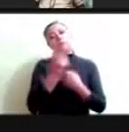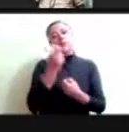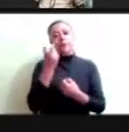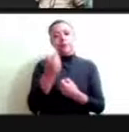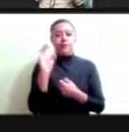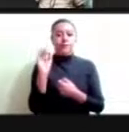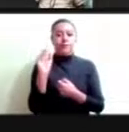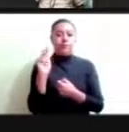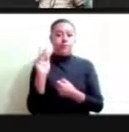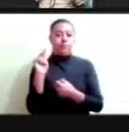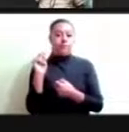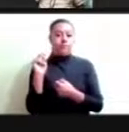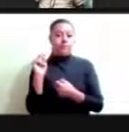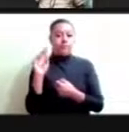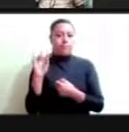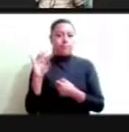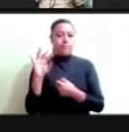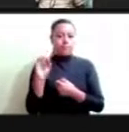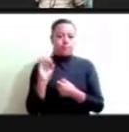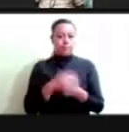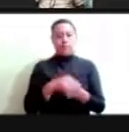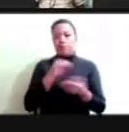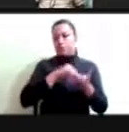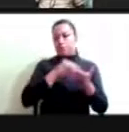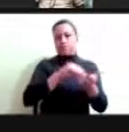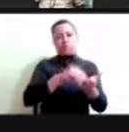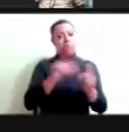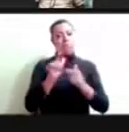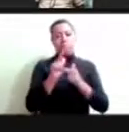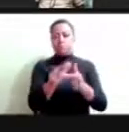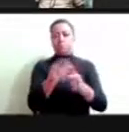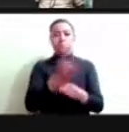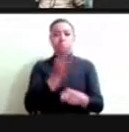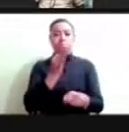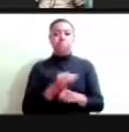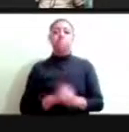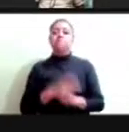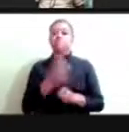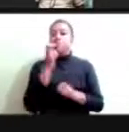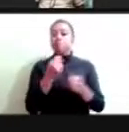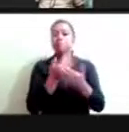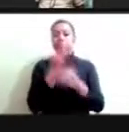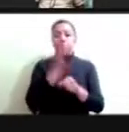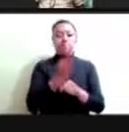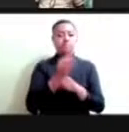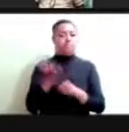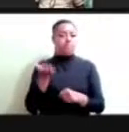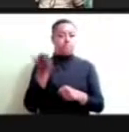y llevándose a cabo actualmente. Es así que solicito su voto a favor de la